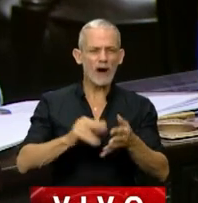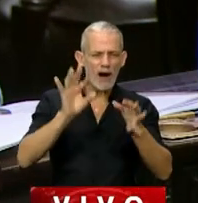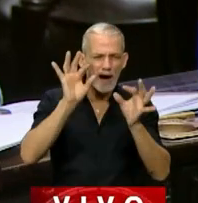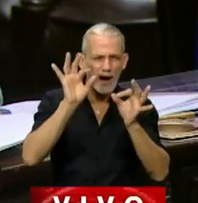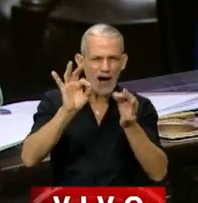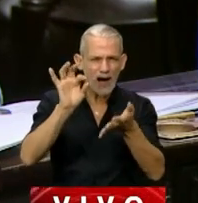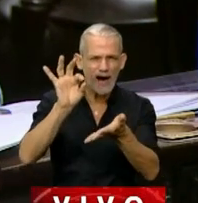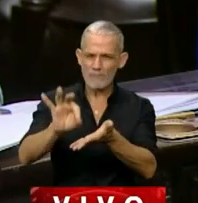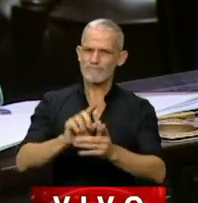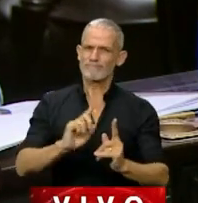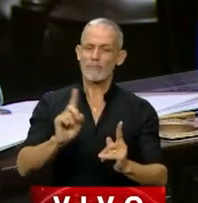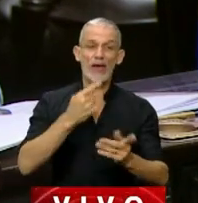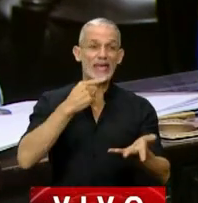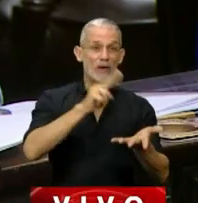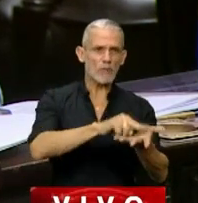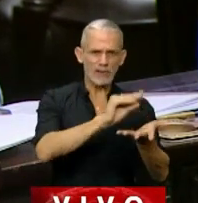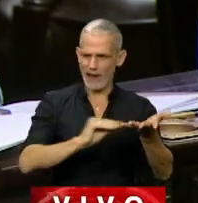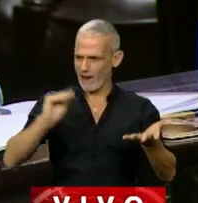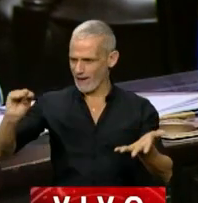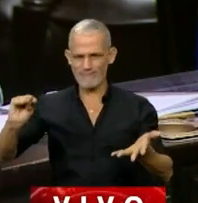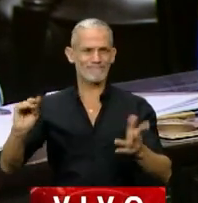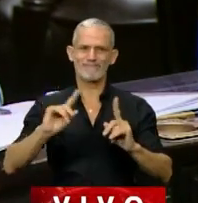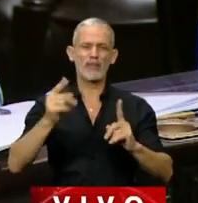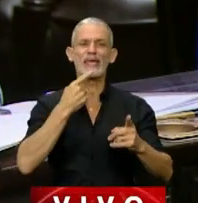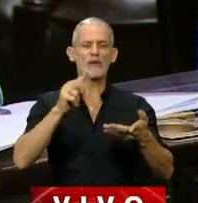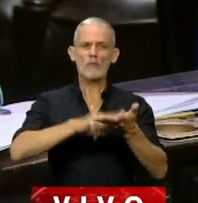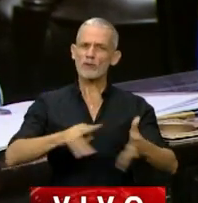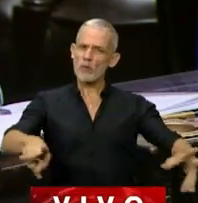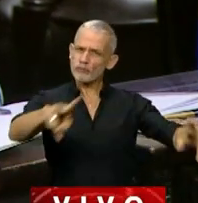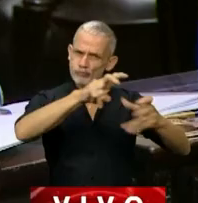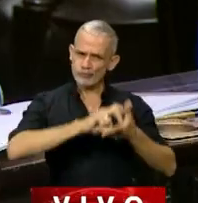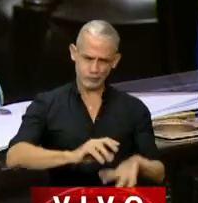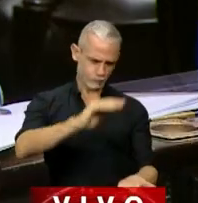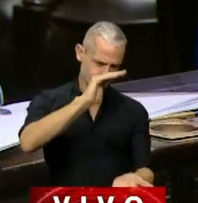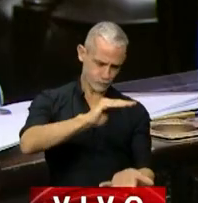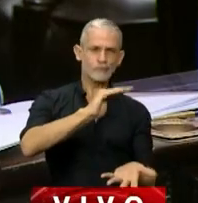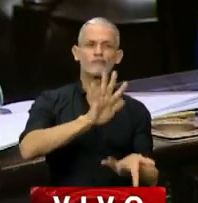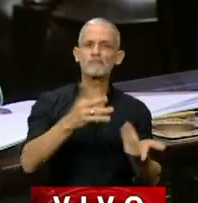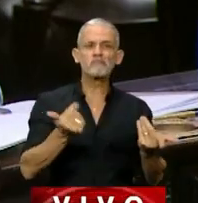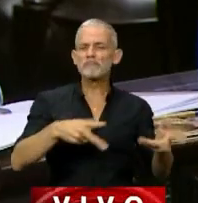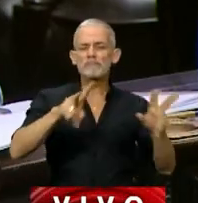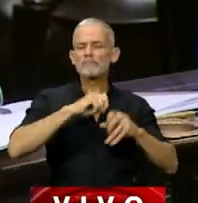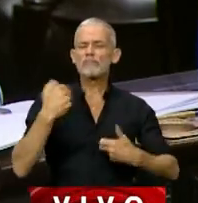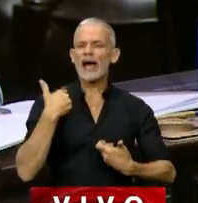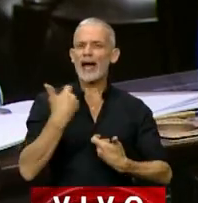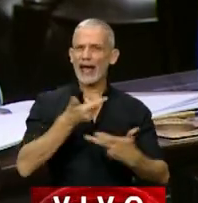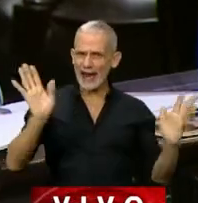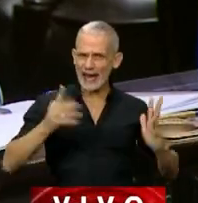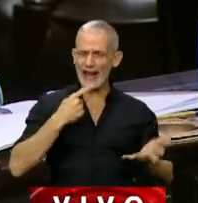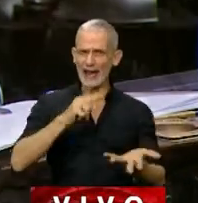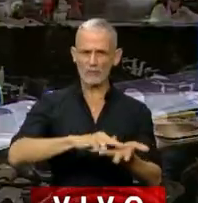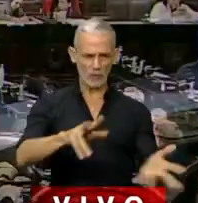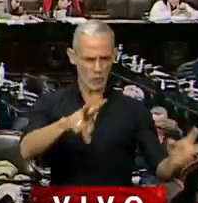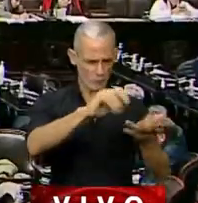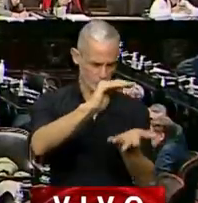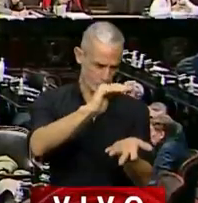específica, sino que los impuestos que deben financiar los gastos son impuestos de rentas generales,